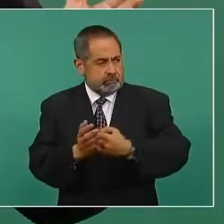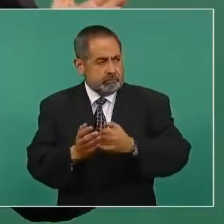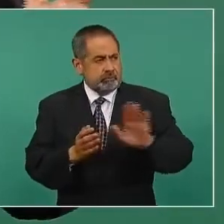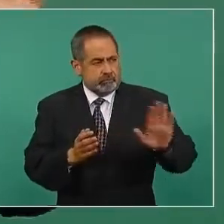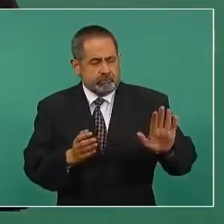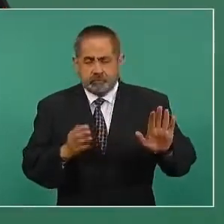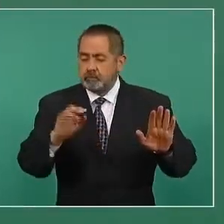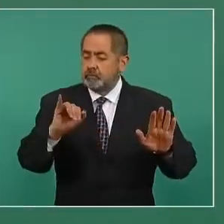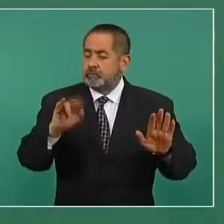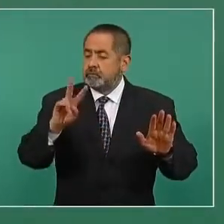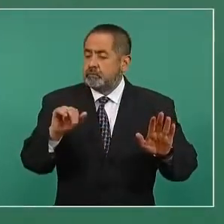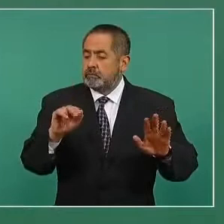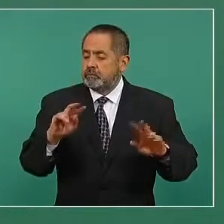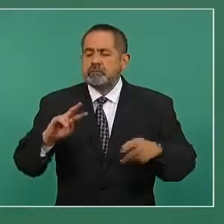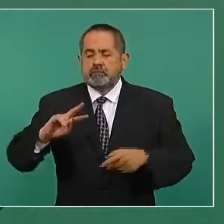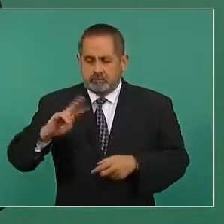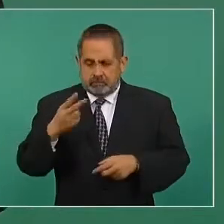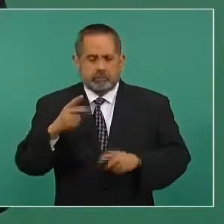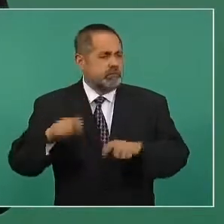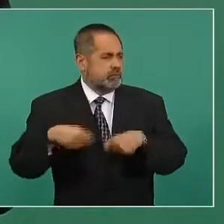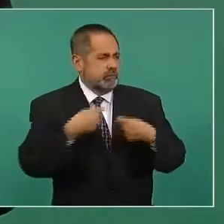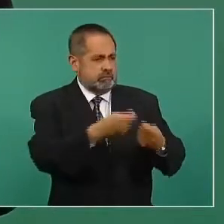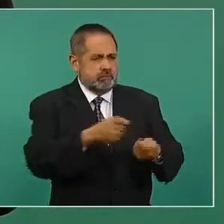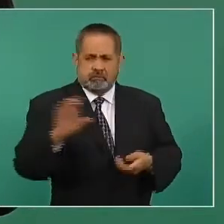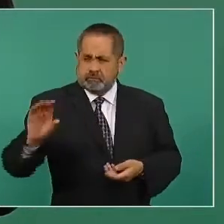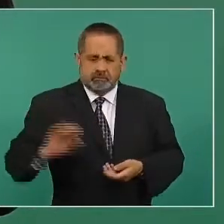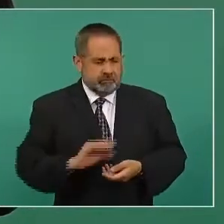cuando empiezan a construirla,